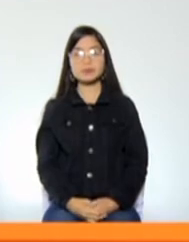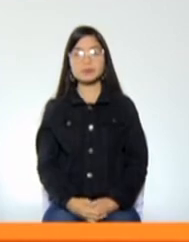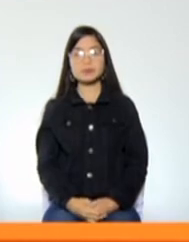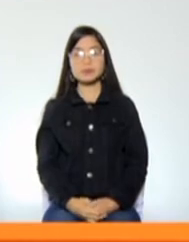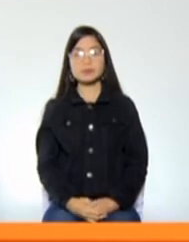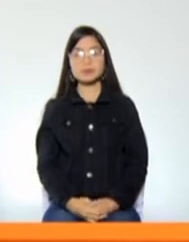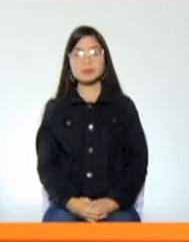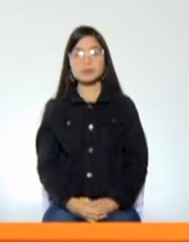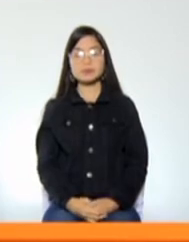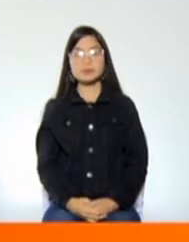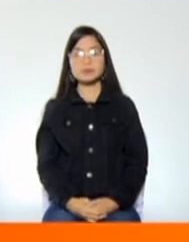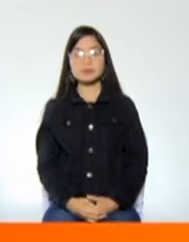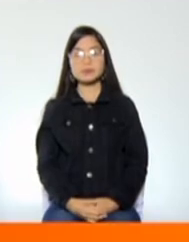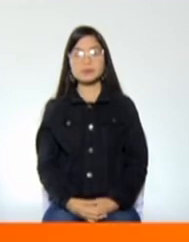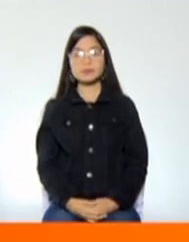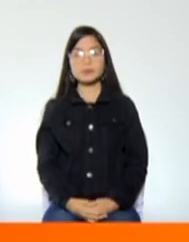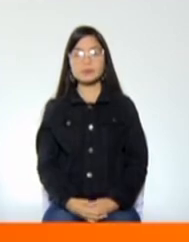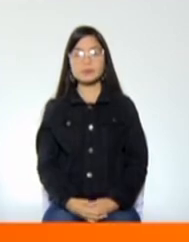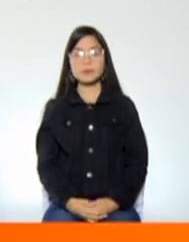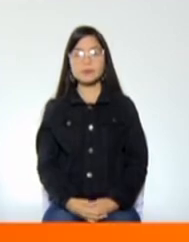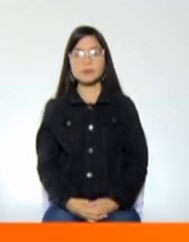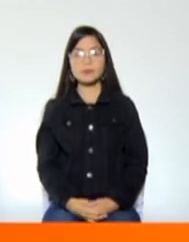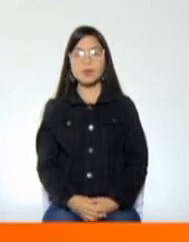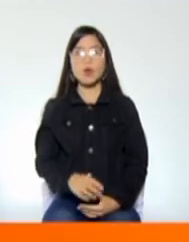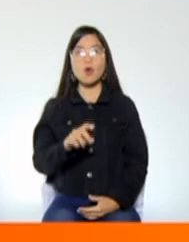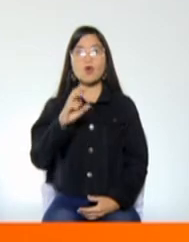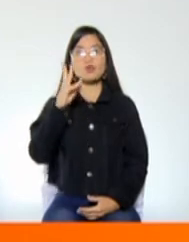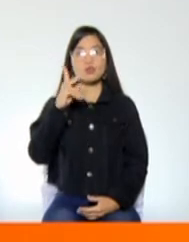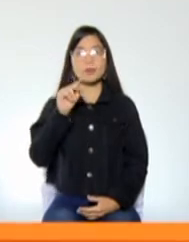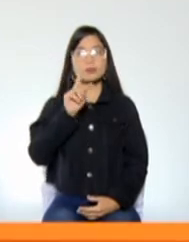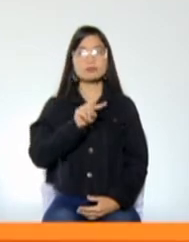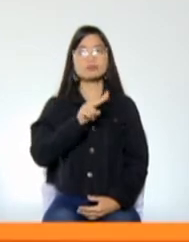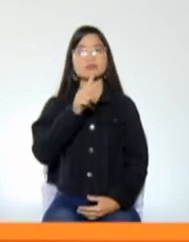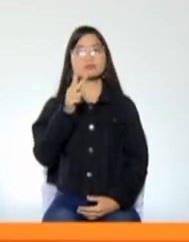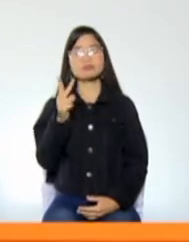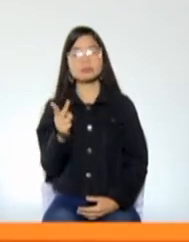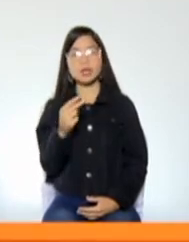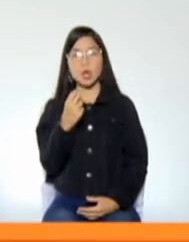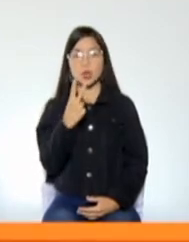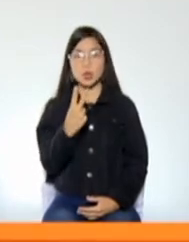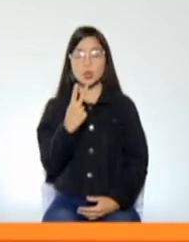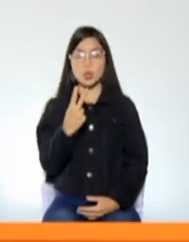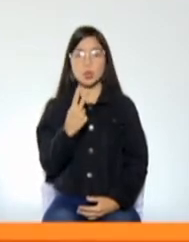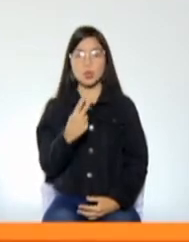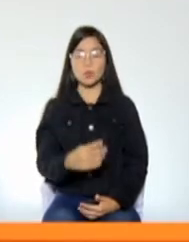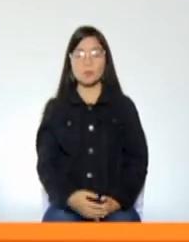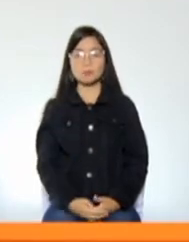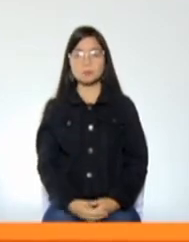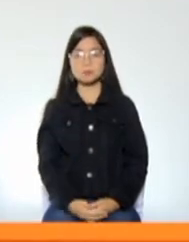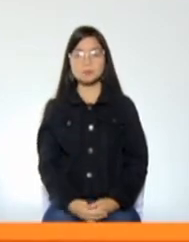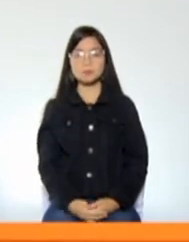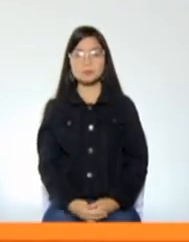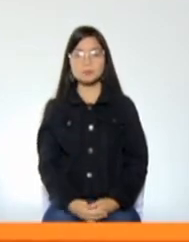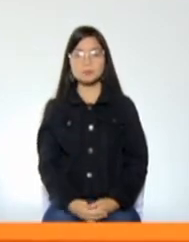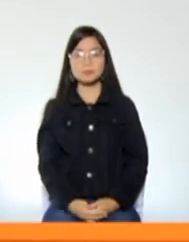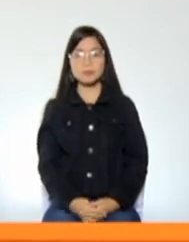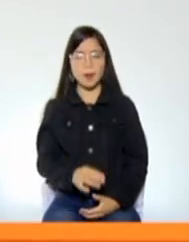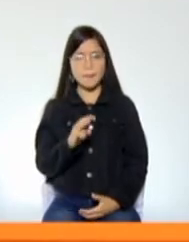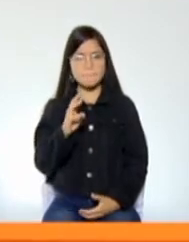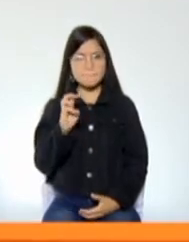¿Qué número nos sigue acá? El número 2. Ahora, el número 2, ¿será un número